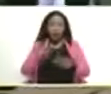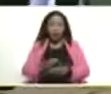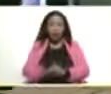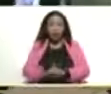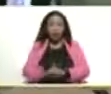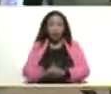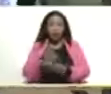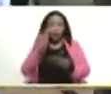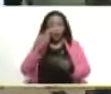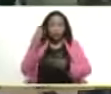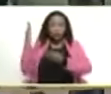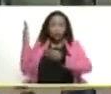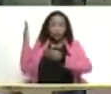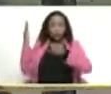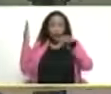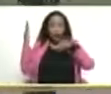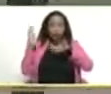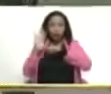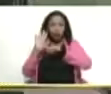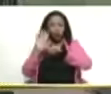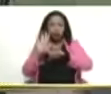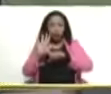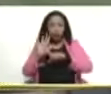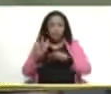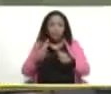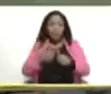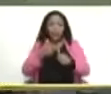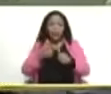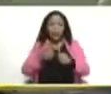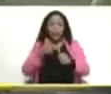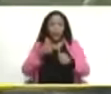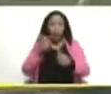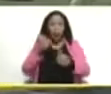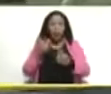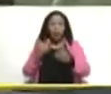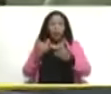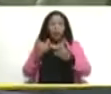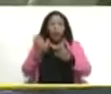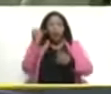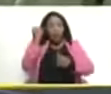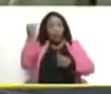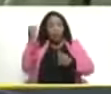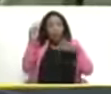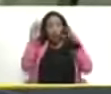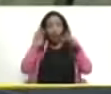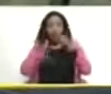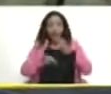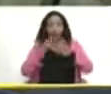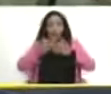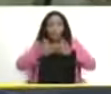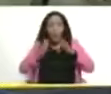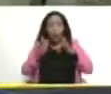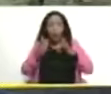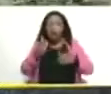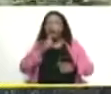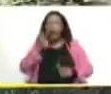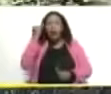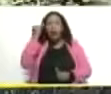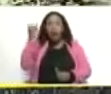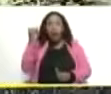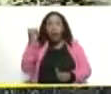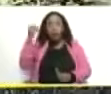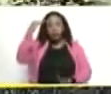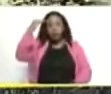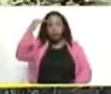Aquí están las bases, los principios de la refundación de la patria, de la mano del gigante, de nuestro